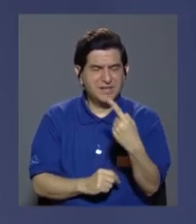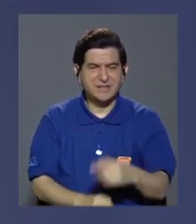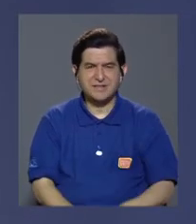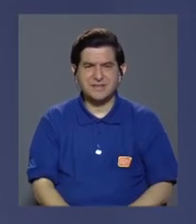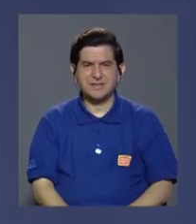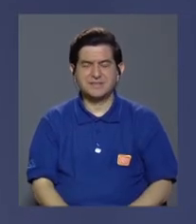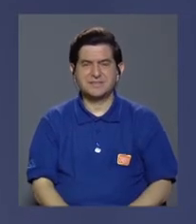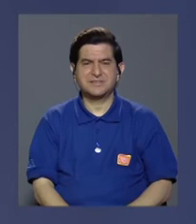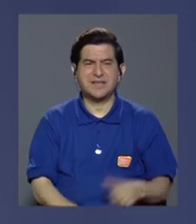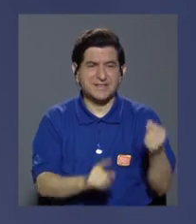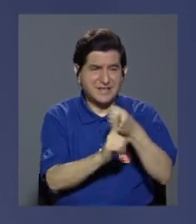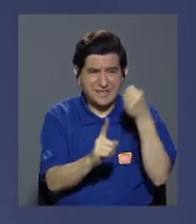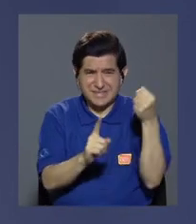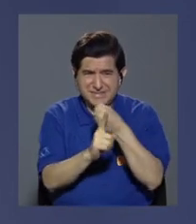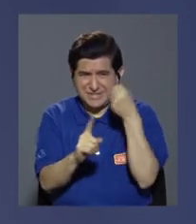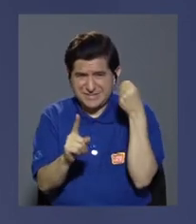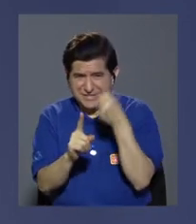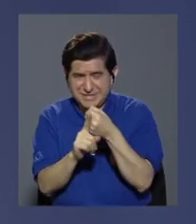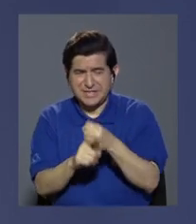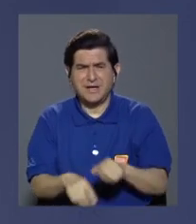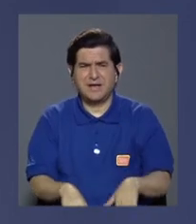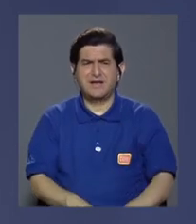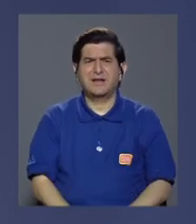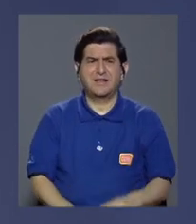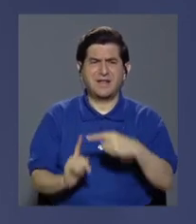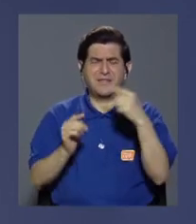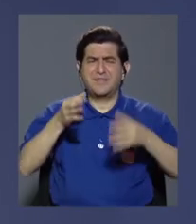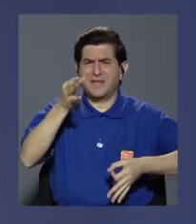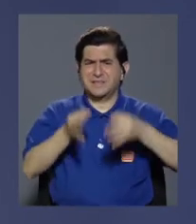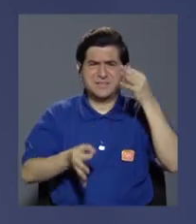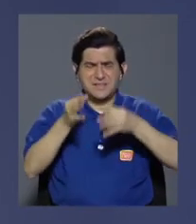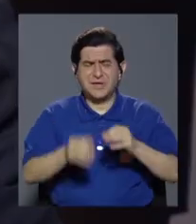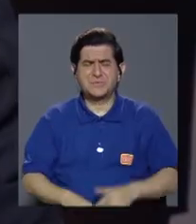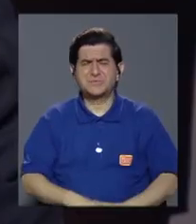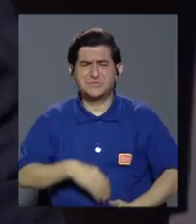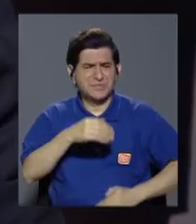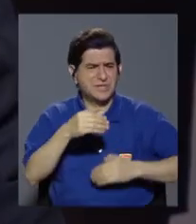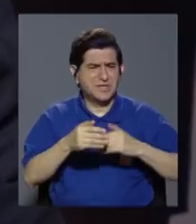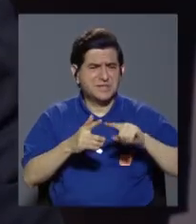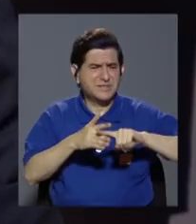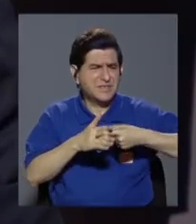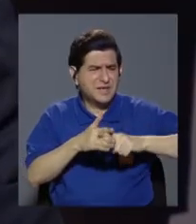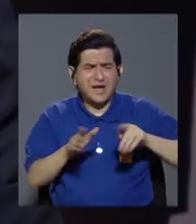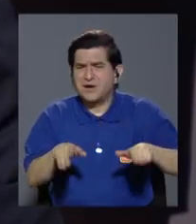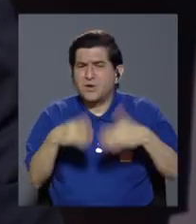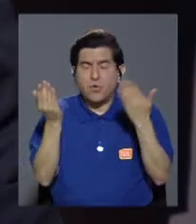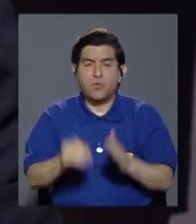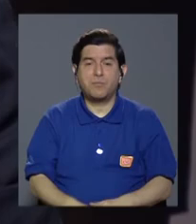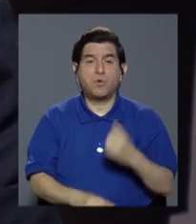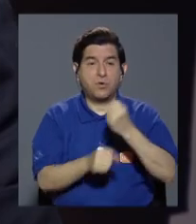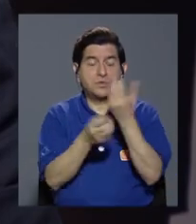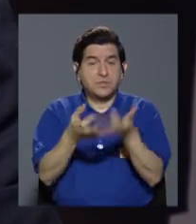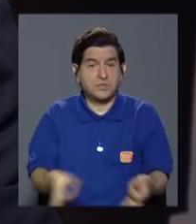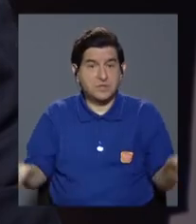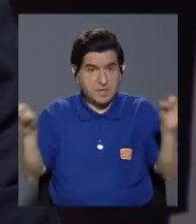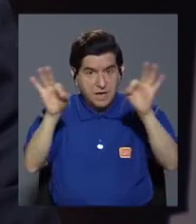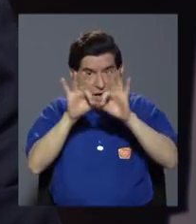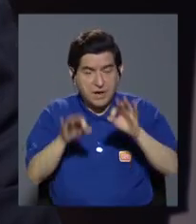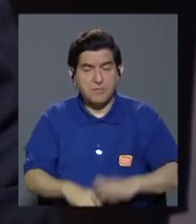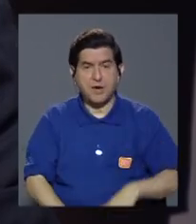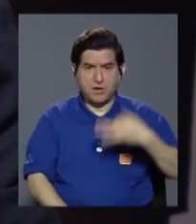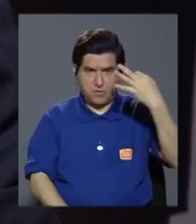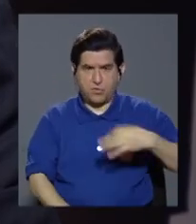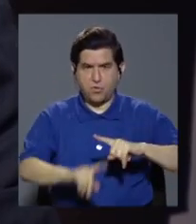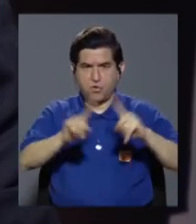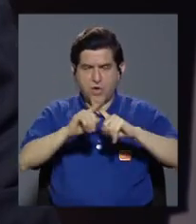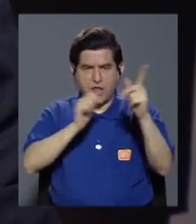marco de las atrocidades cómo se logran desde la justicia y restaurativa un esfuerzo importante que se empieza digamos a consolidar